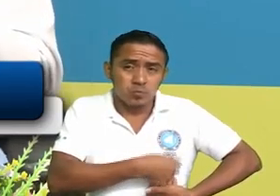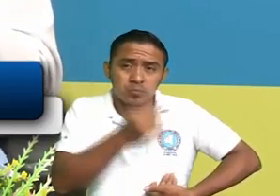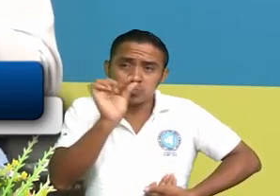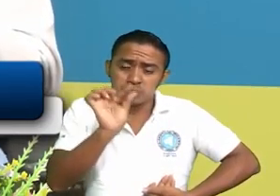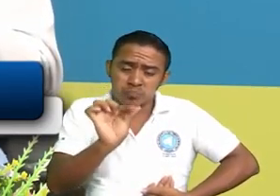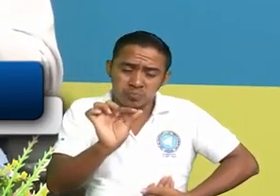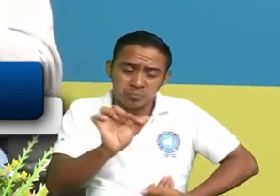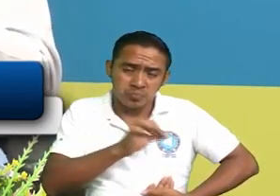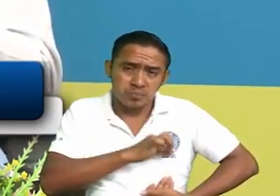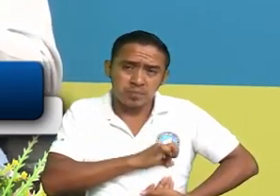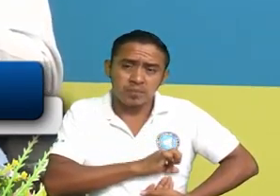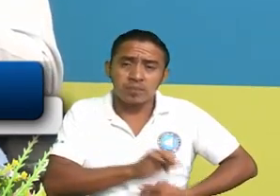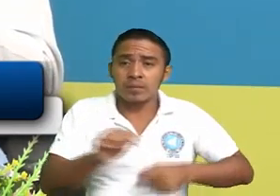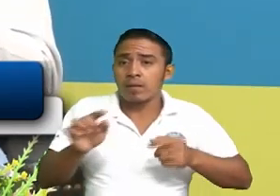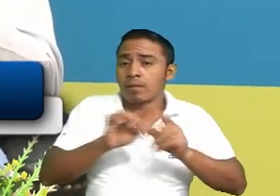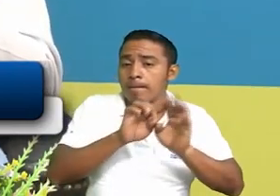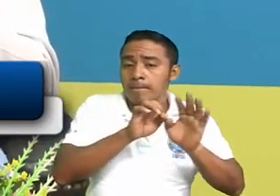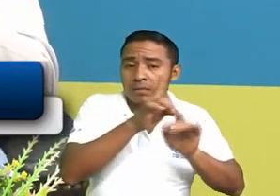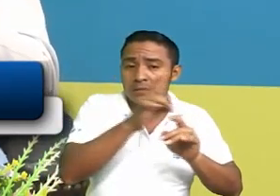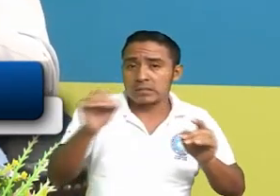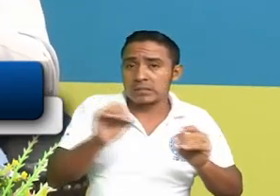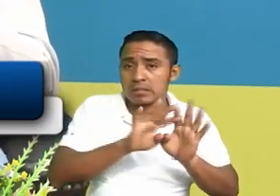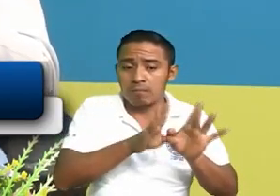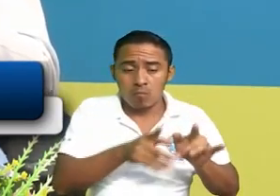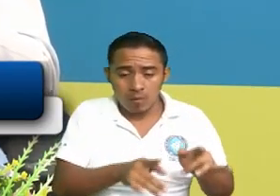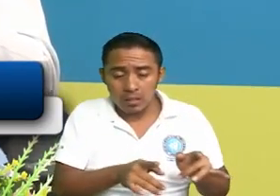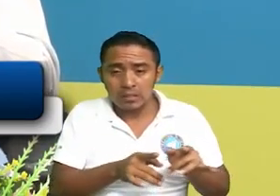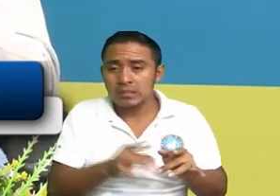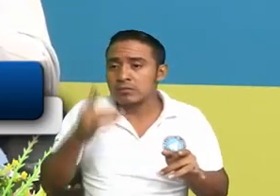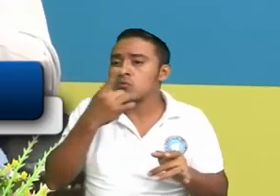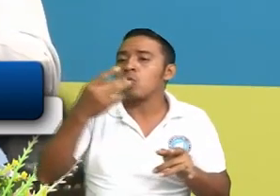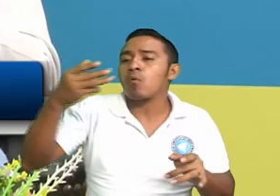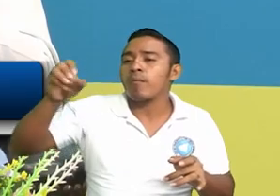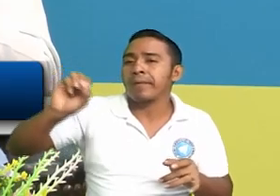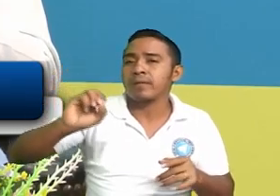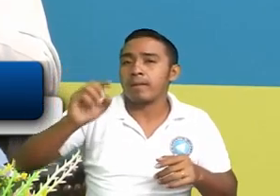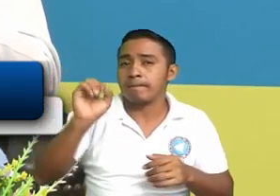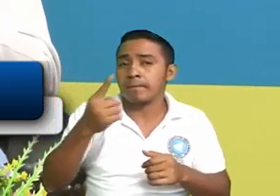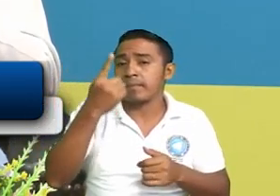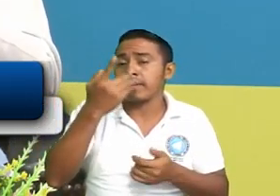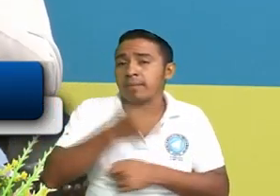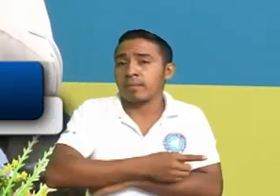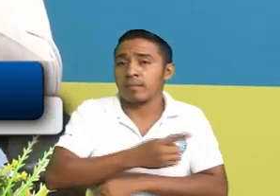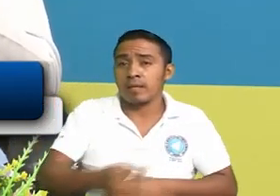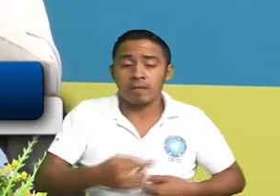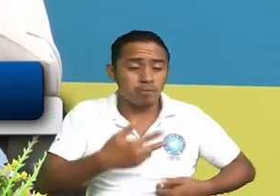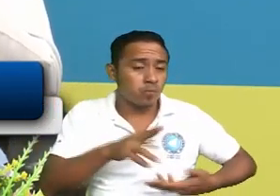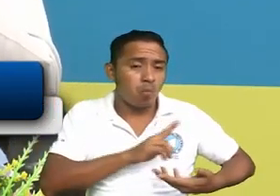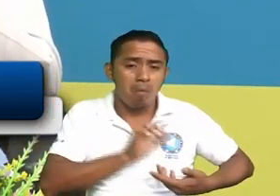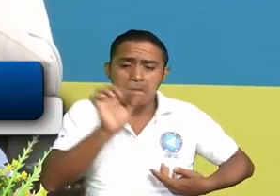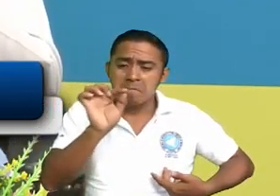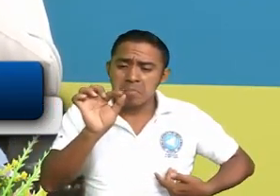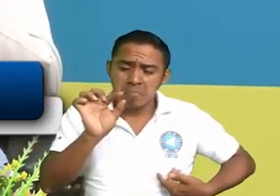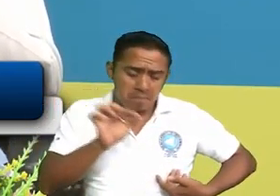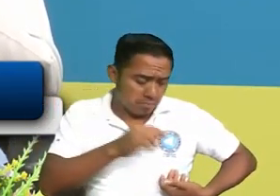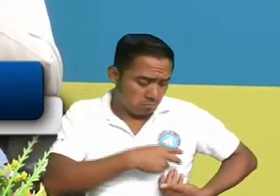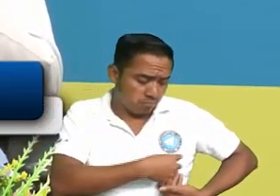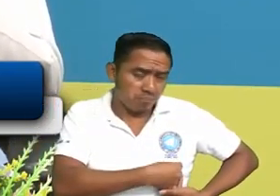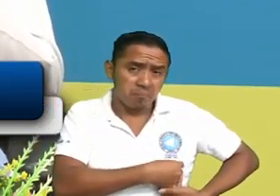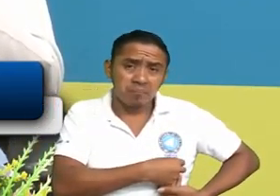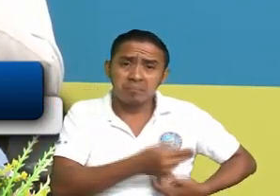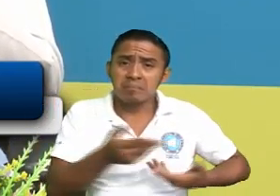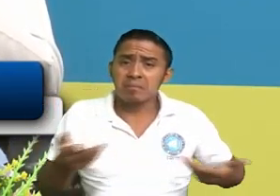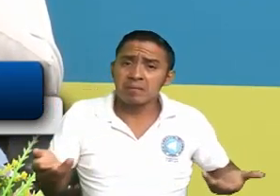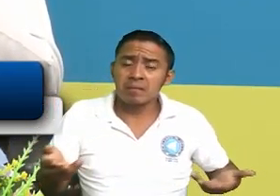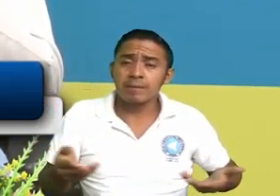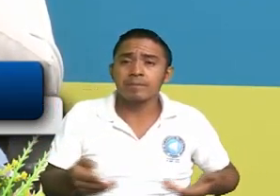una cantidad de leche que se produce entre el segundo y el séptimo día. Es común que en el primer día del nacimiento de tu bebé